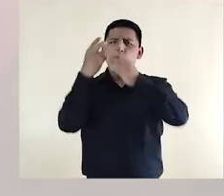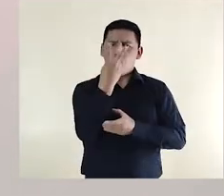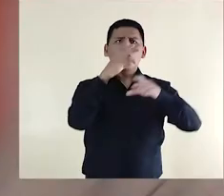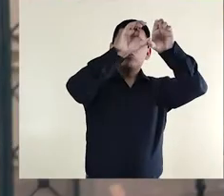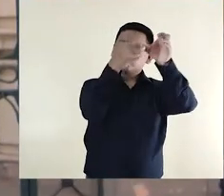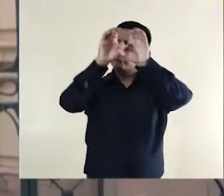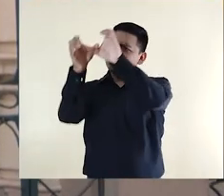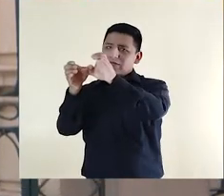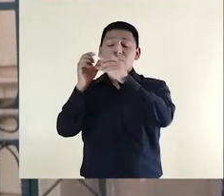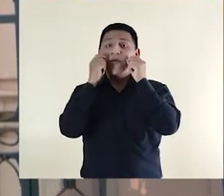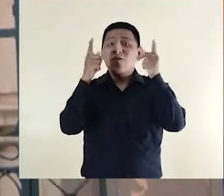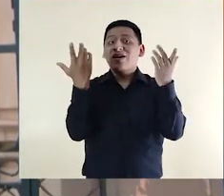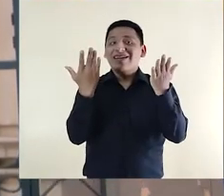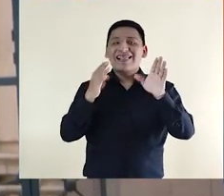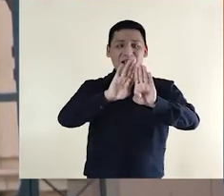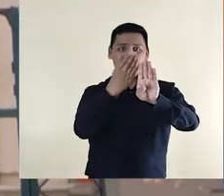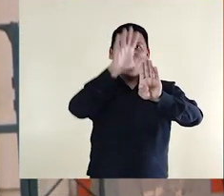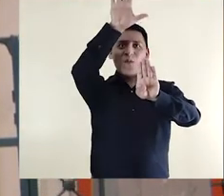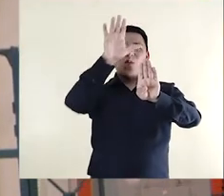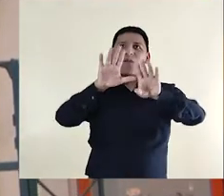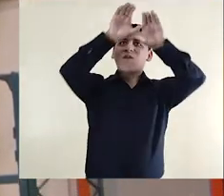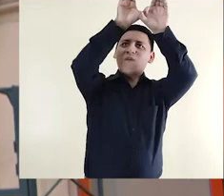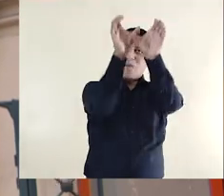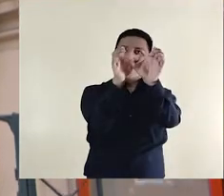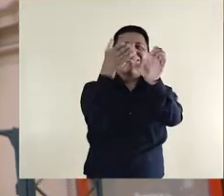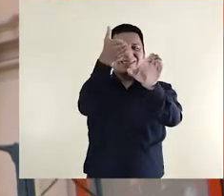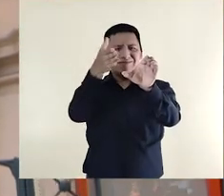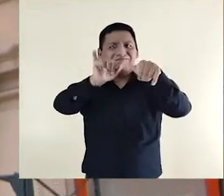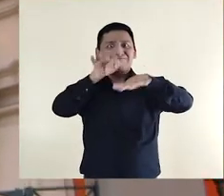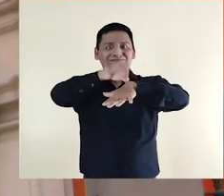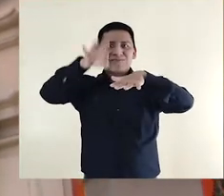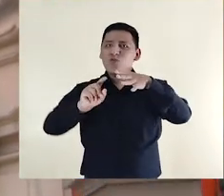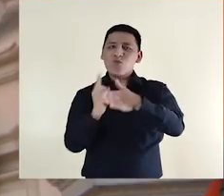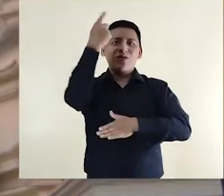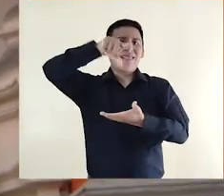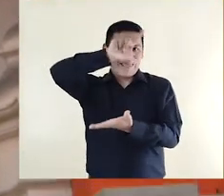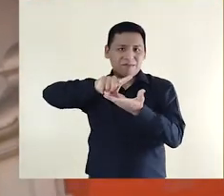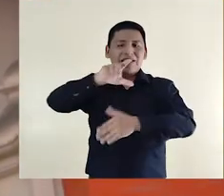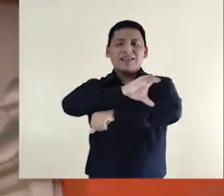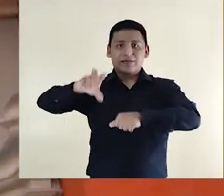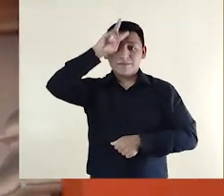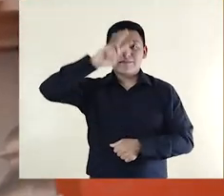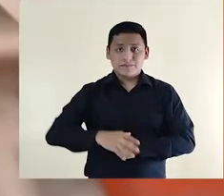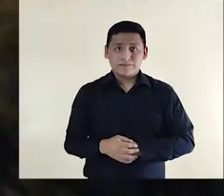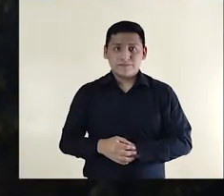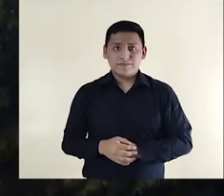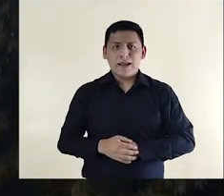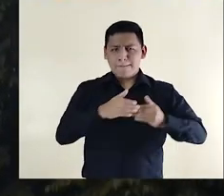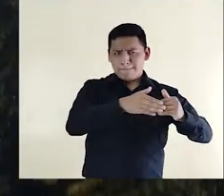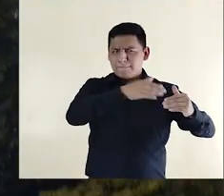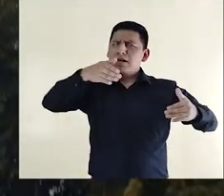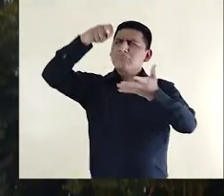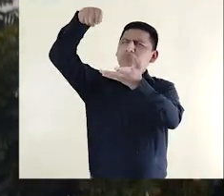con hornacinas, pero lo curioso es la fachada que está bajo un arco. Arquitectura única en Lima y en la costa peruana. Un poco más